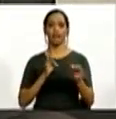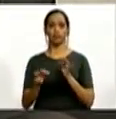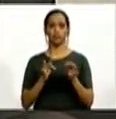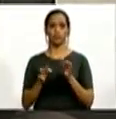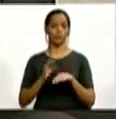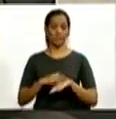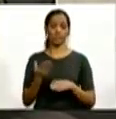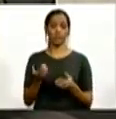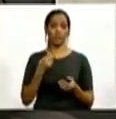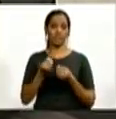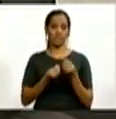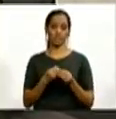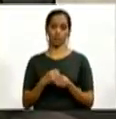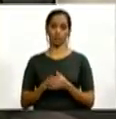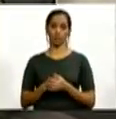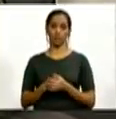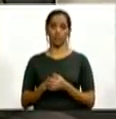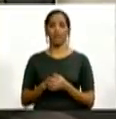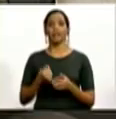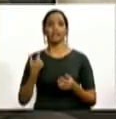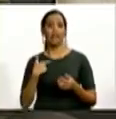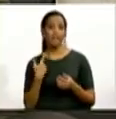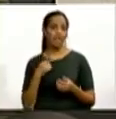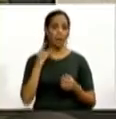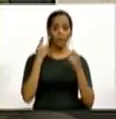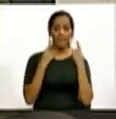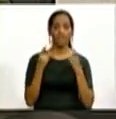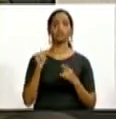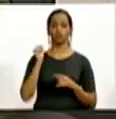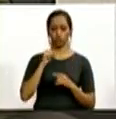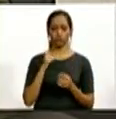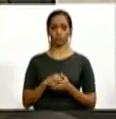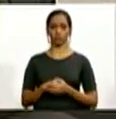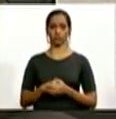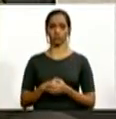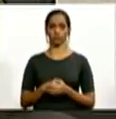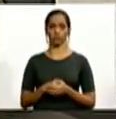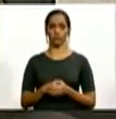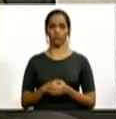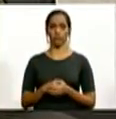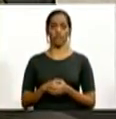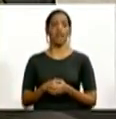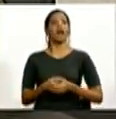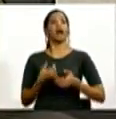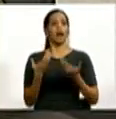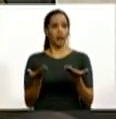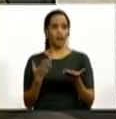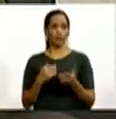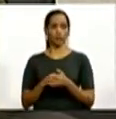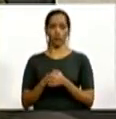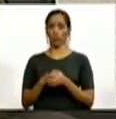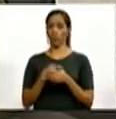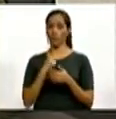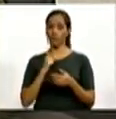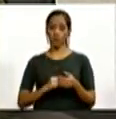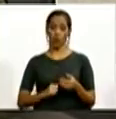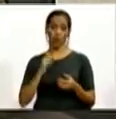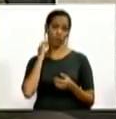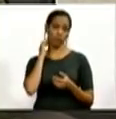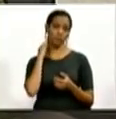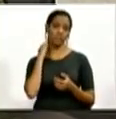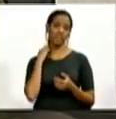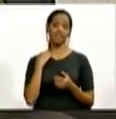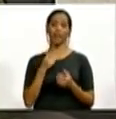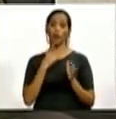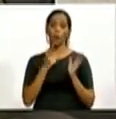porque eso es lo que hacían ellos. Que hay que estar pila con Iván Simonovic, sí. Ah, que fueron muy blandengue al sacarlo, lo estaba cumpliendo con